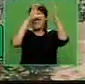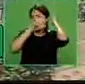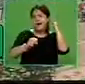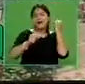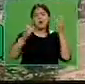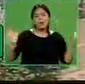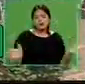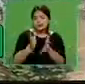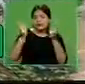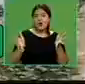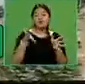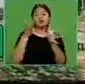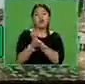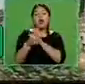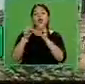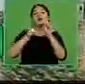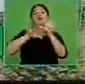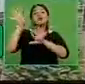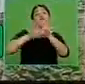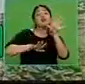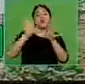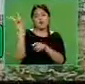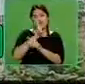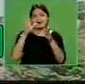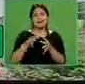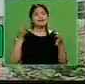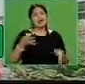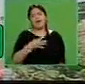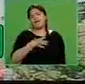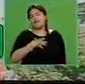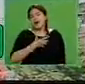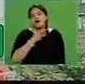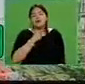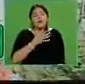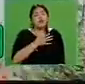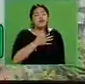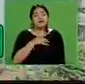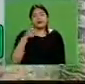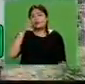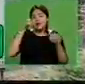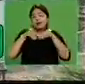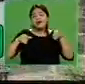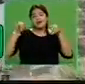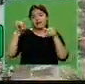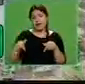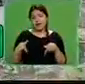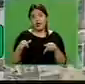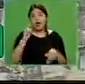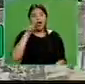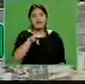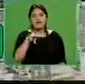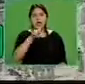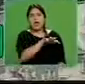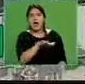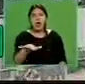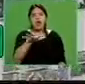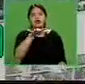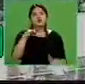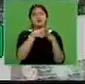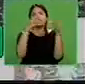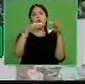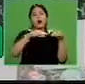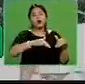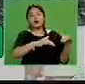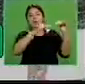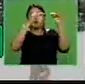una propulsora de lo que es el turismo venezolano y que cada vez se enamoraba más de nuestra tierra. Y por supuesto, al ver ese cerro y esa Amazonía